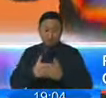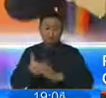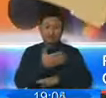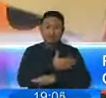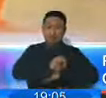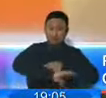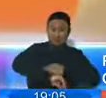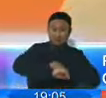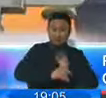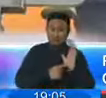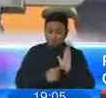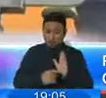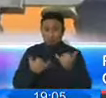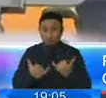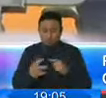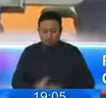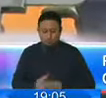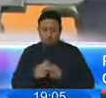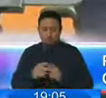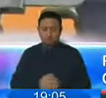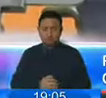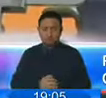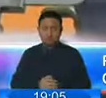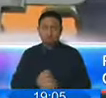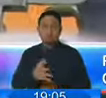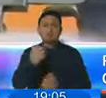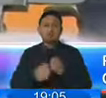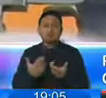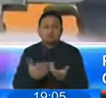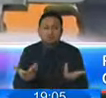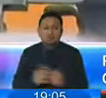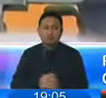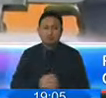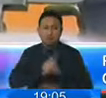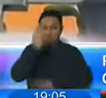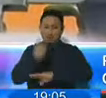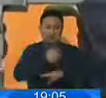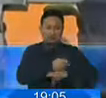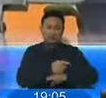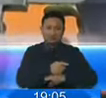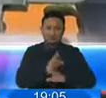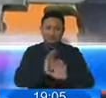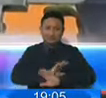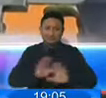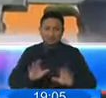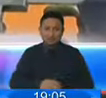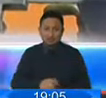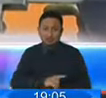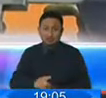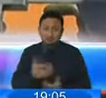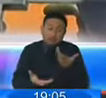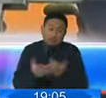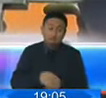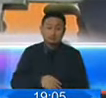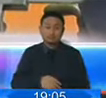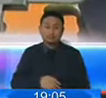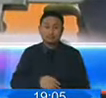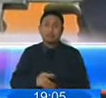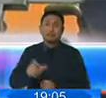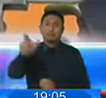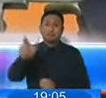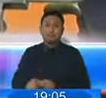en campaña. La solución a un problema jamás puede ser la imposición y muchas veces en ausencia